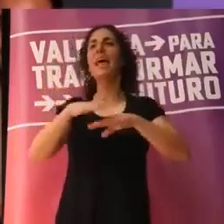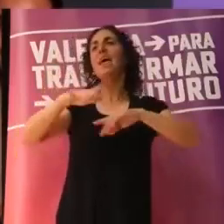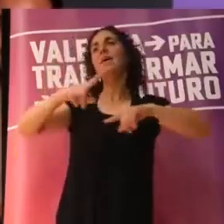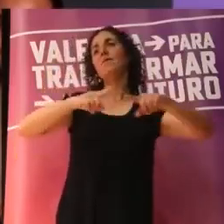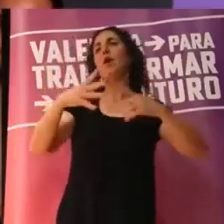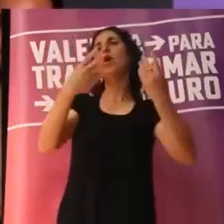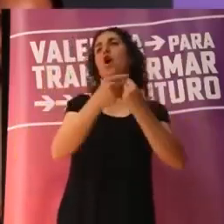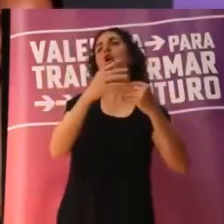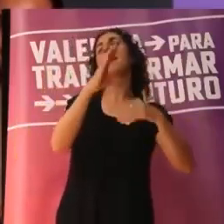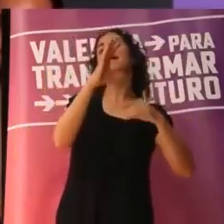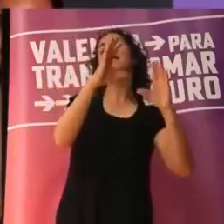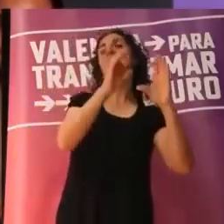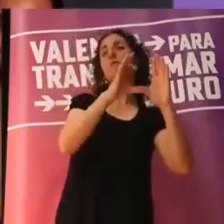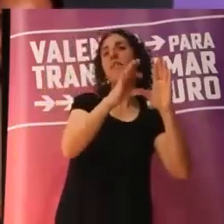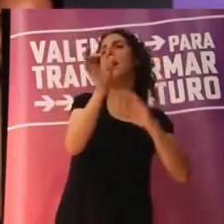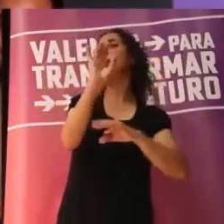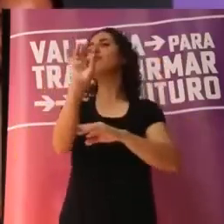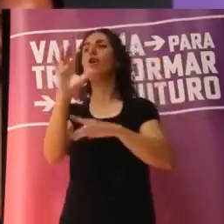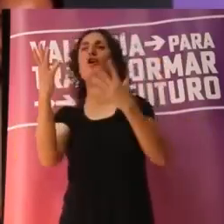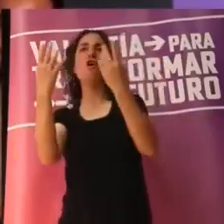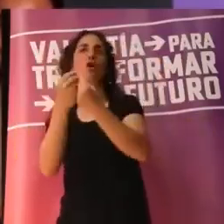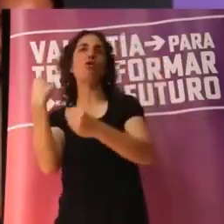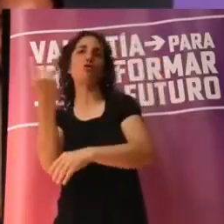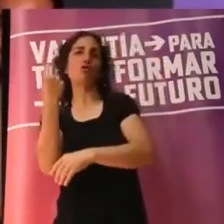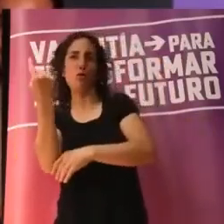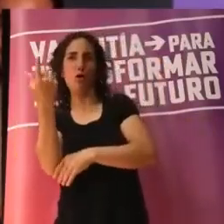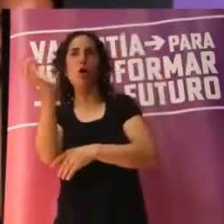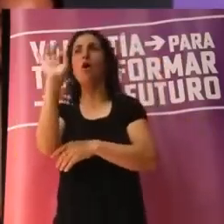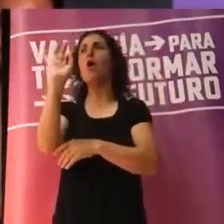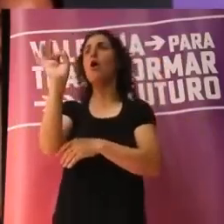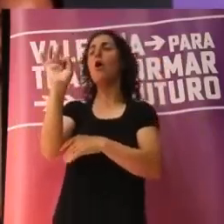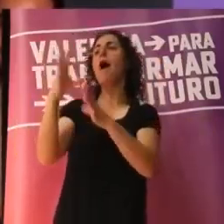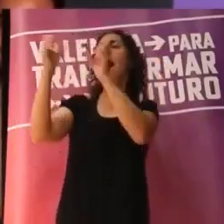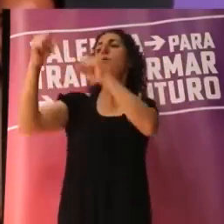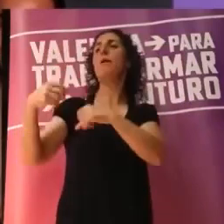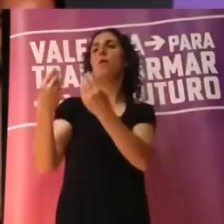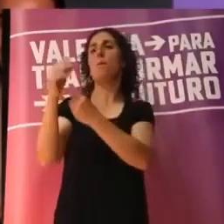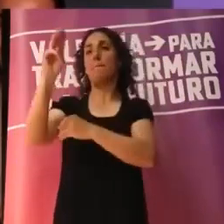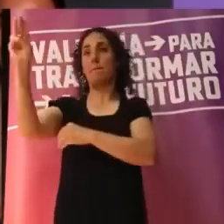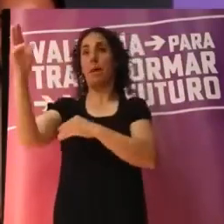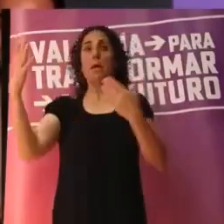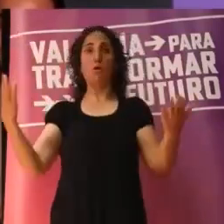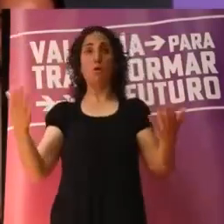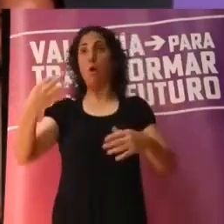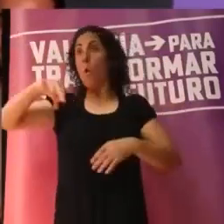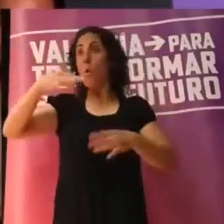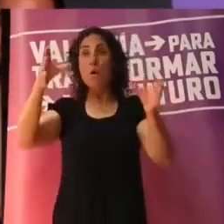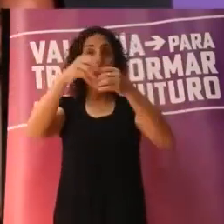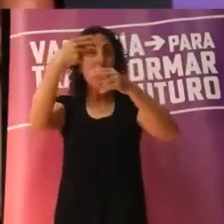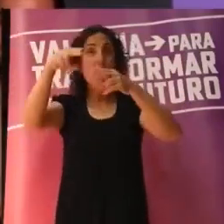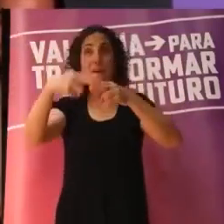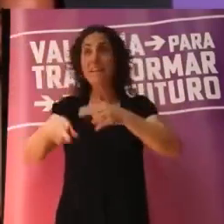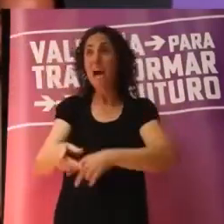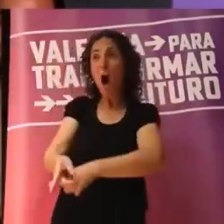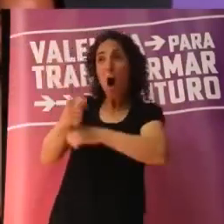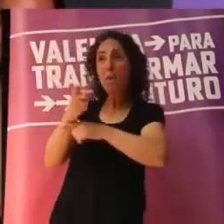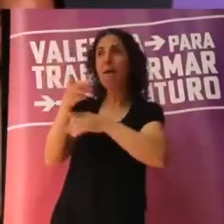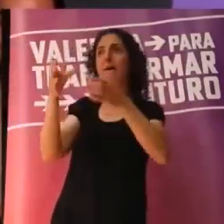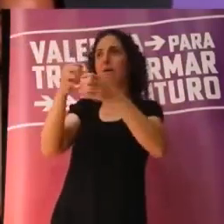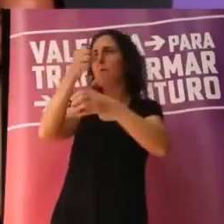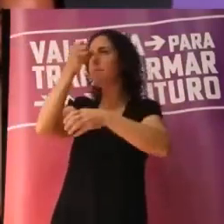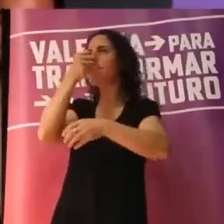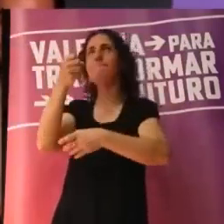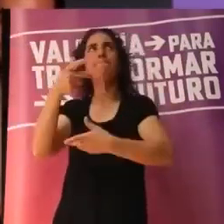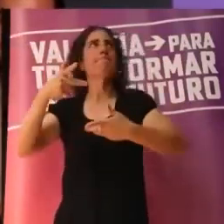solitario o, en todo caso, llegar a acuerdos de Estado con el Partido Popular. ¿Cuál es la fuerza política que ha obligado a que al PSOE no le